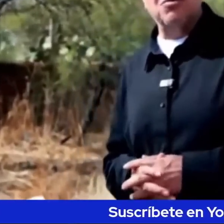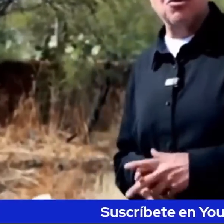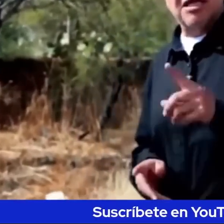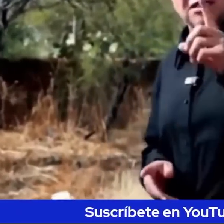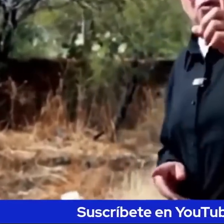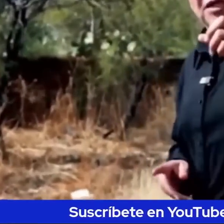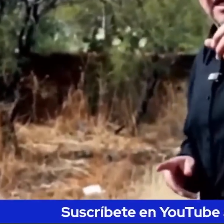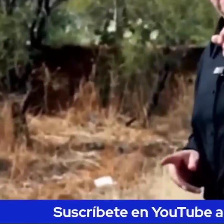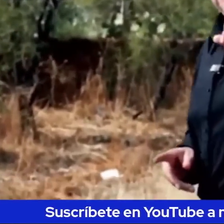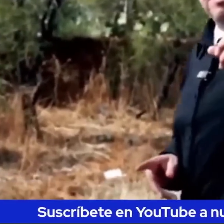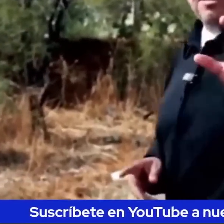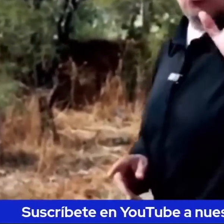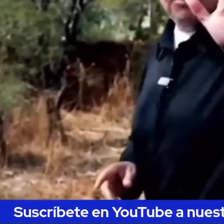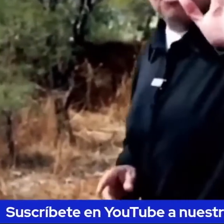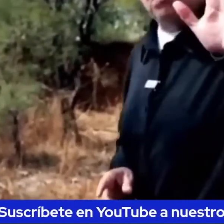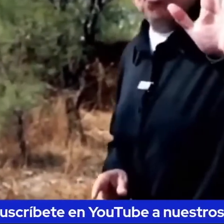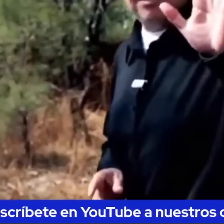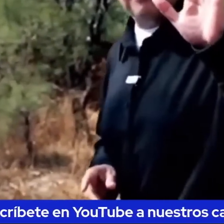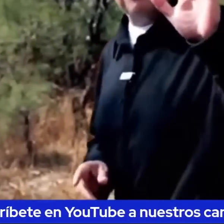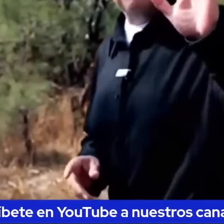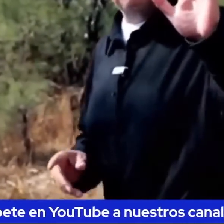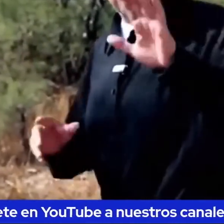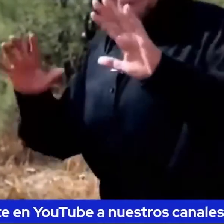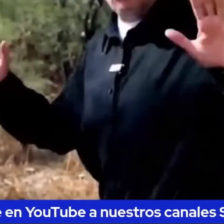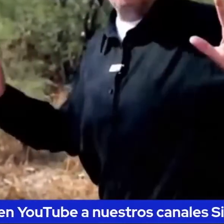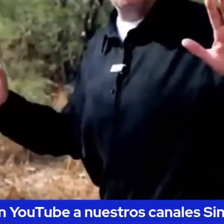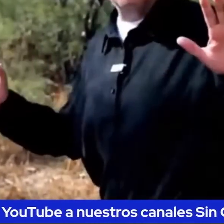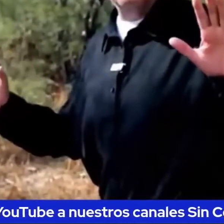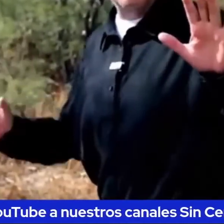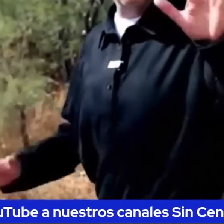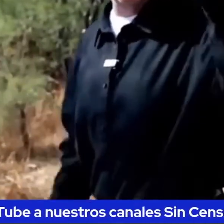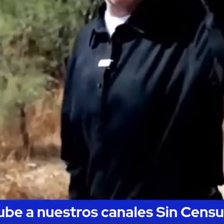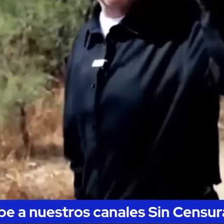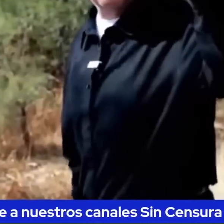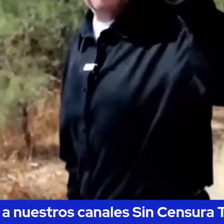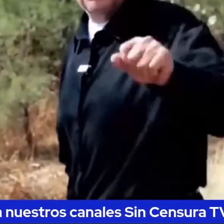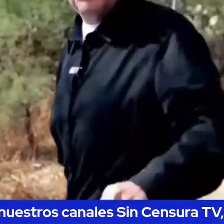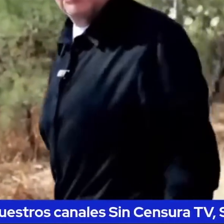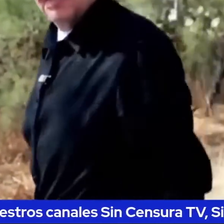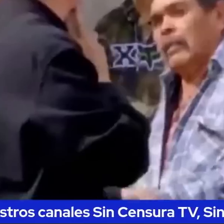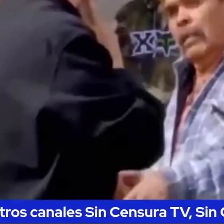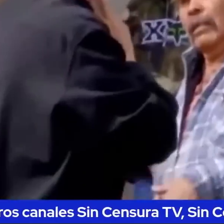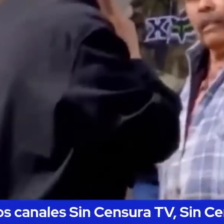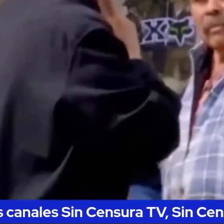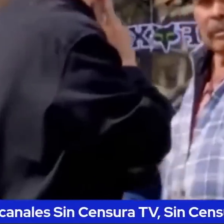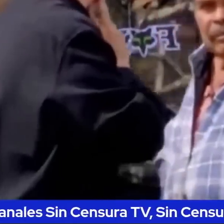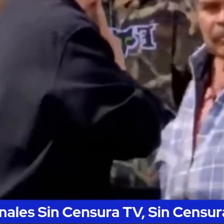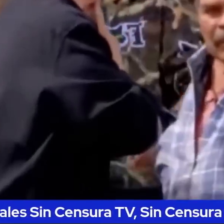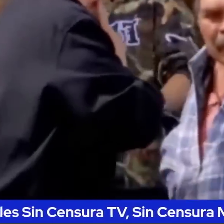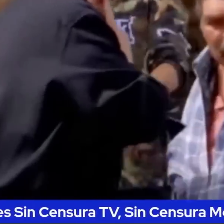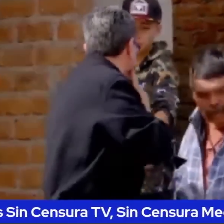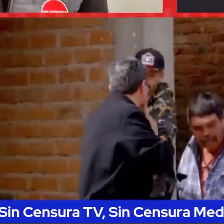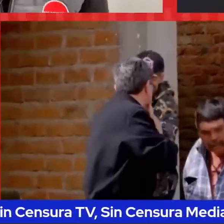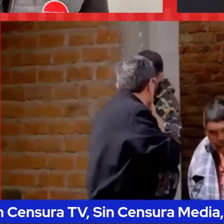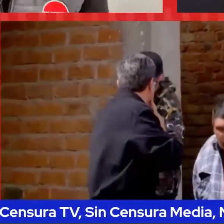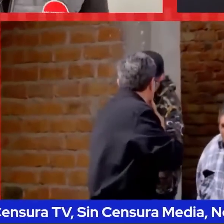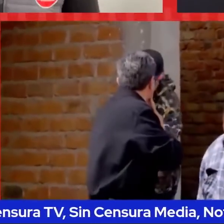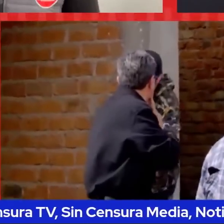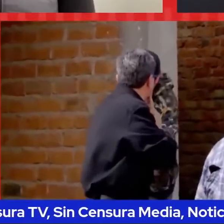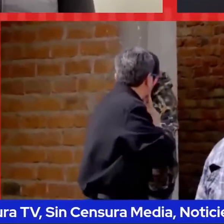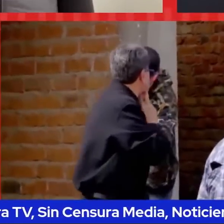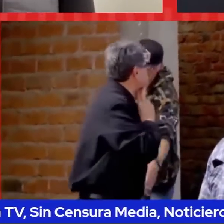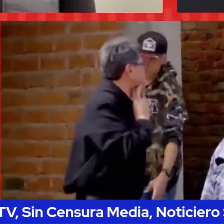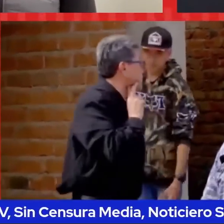nos planteemos. La seguridad es lo más importante para todos. Saludos. Me llama mucho